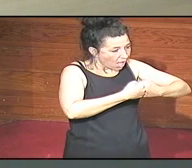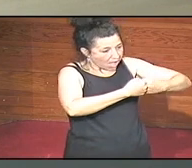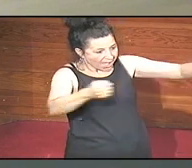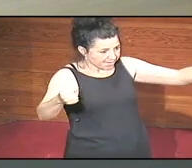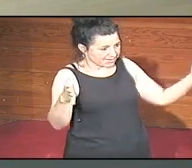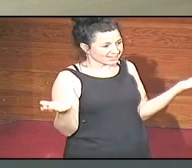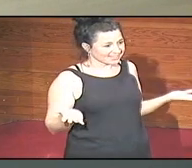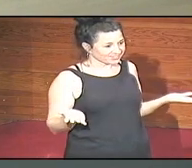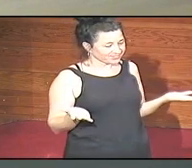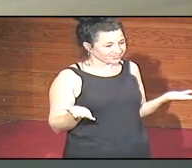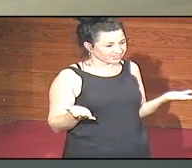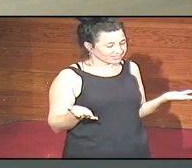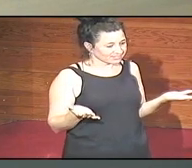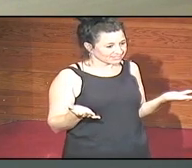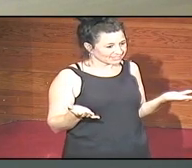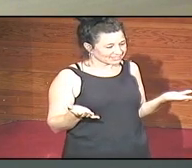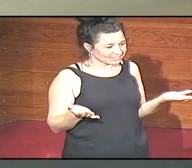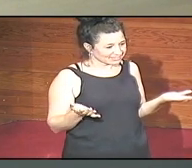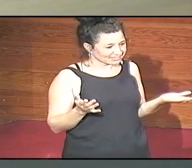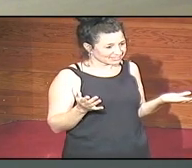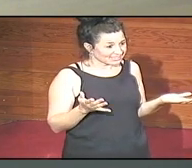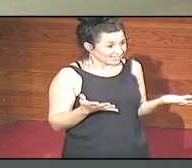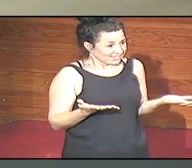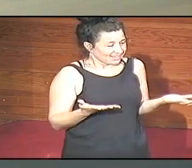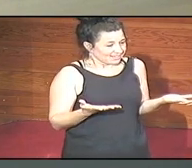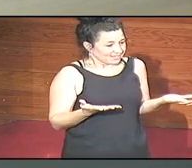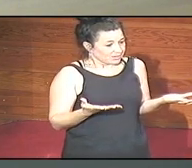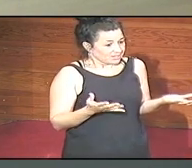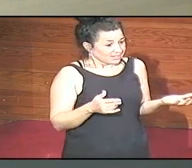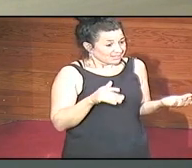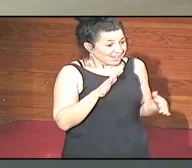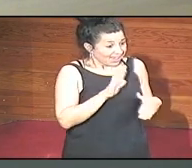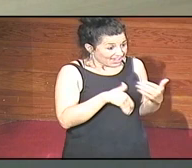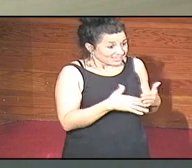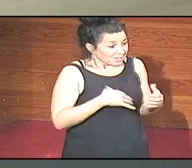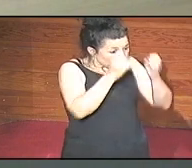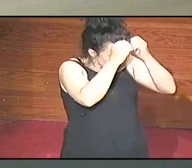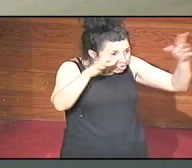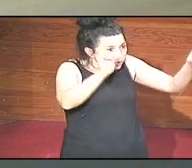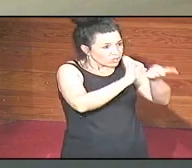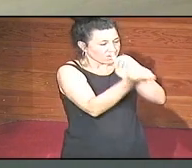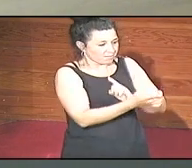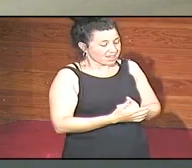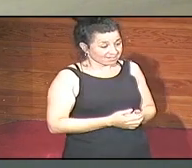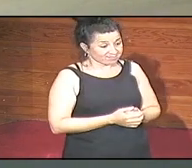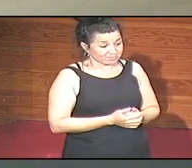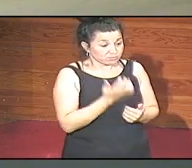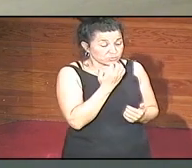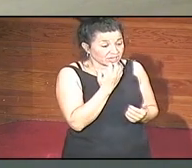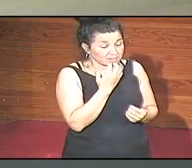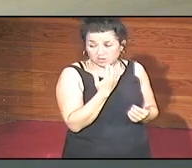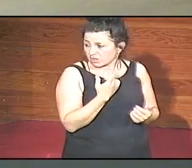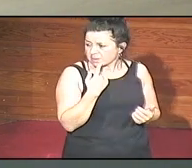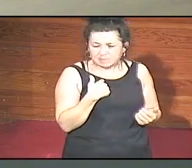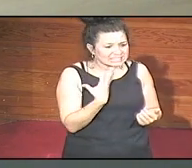grande como para cambiar los sueños de una niña como giovanna yo creo que me han dicho